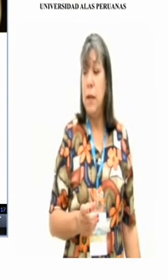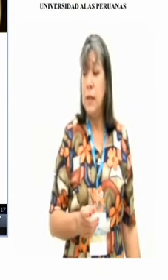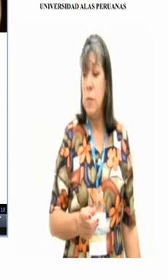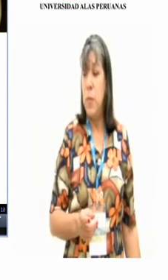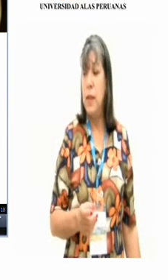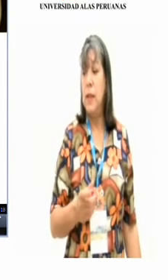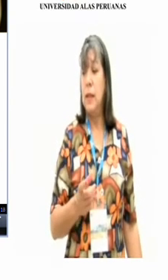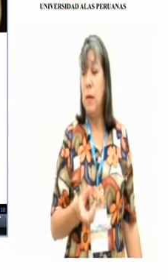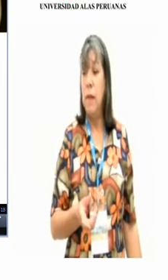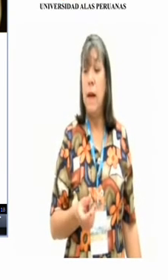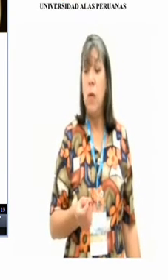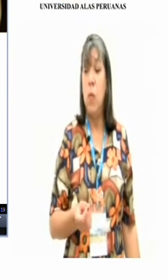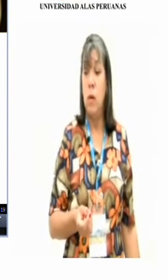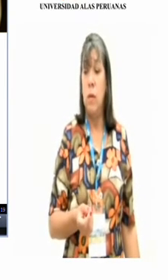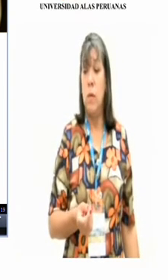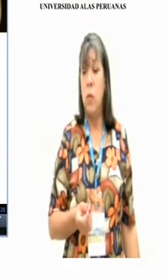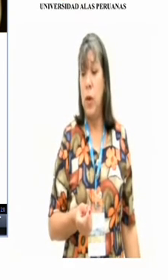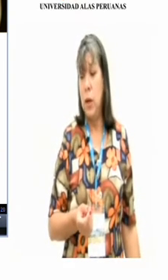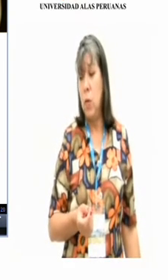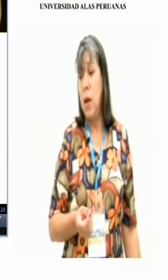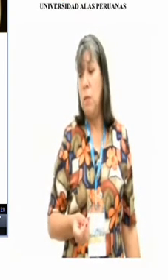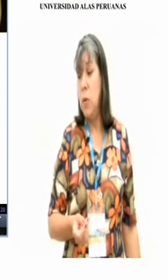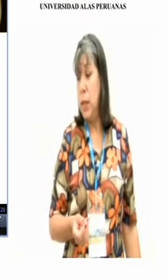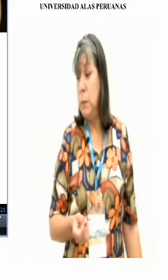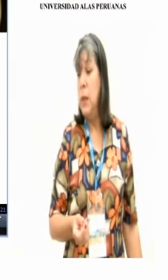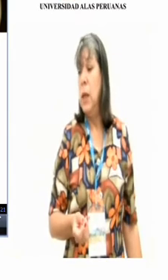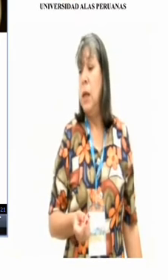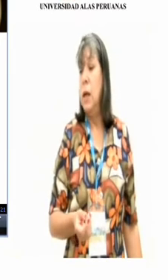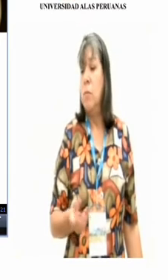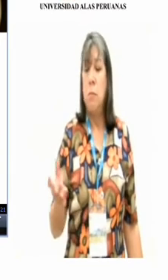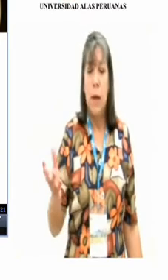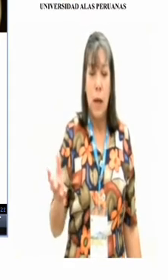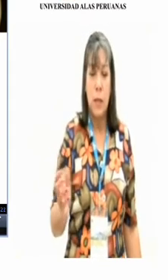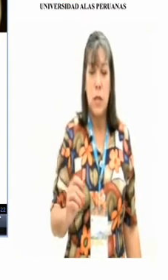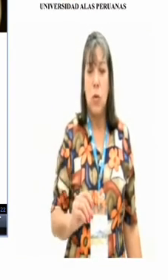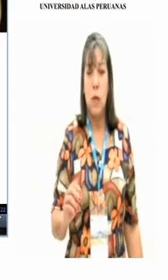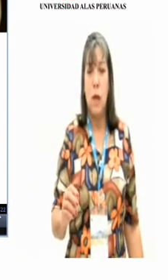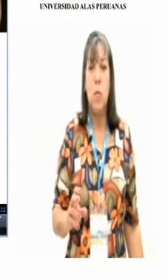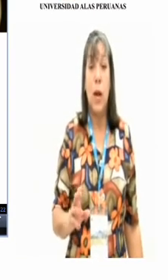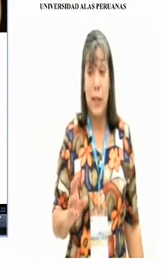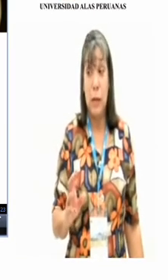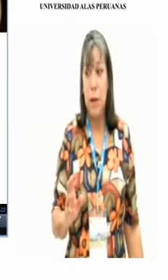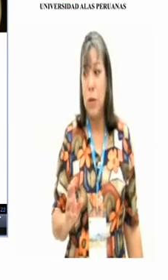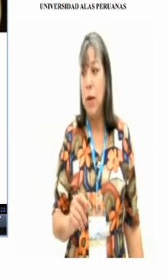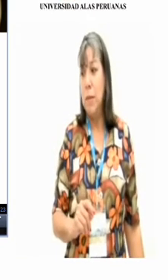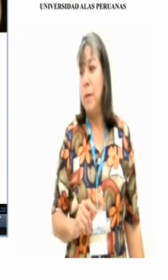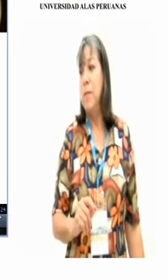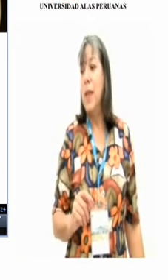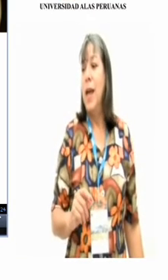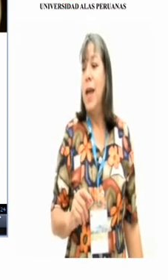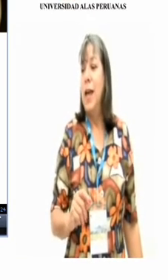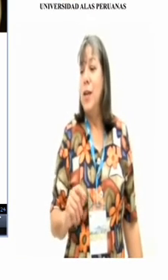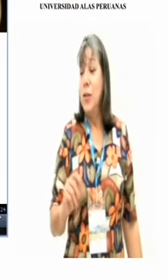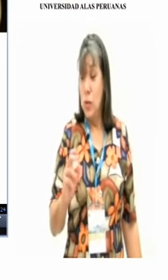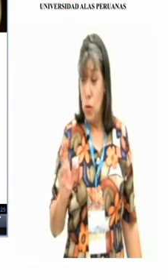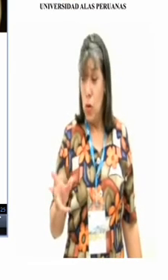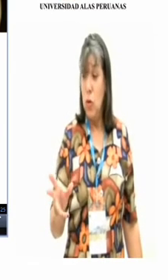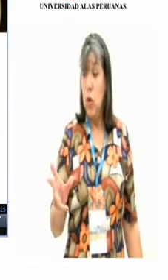información permite al participante a través de la World Wide Web, archiconocida como la